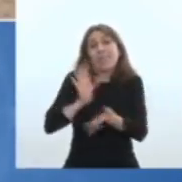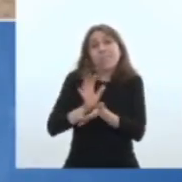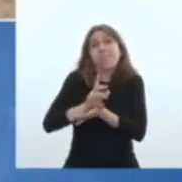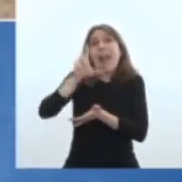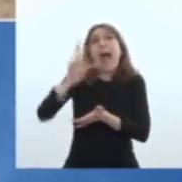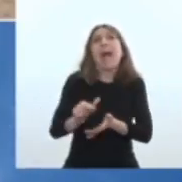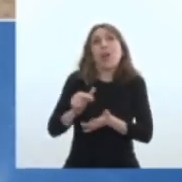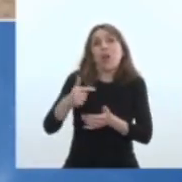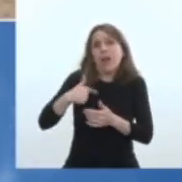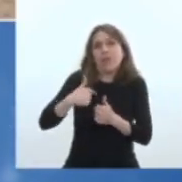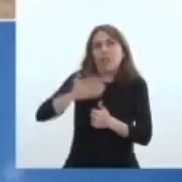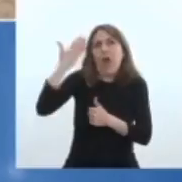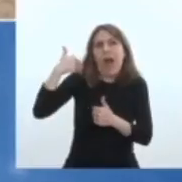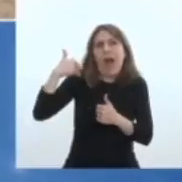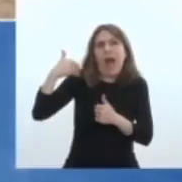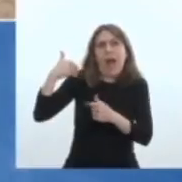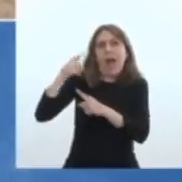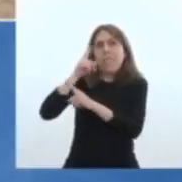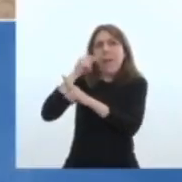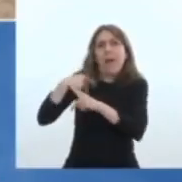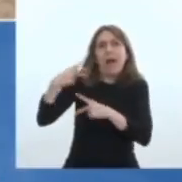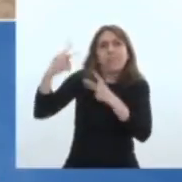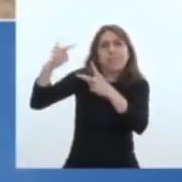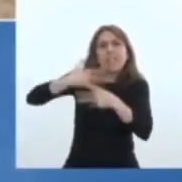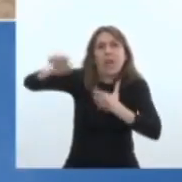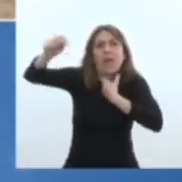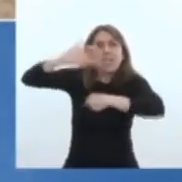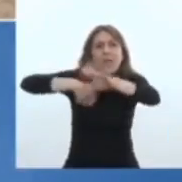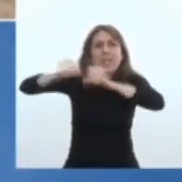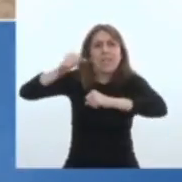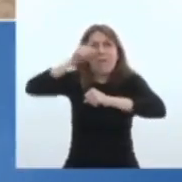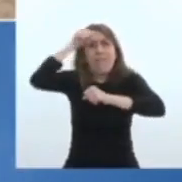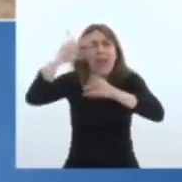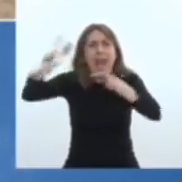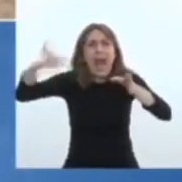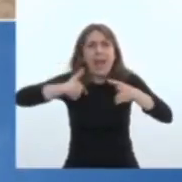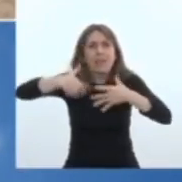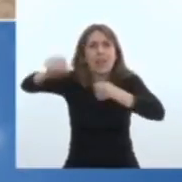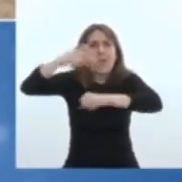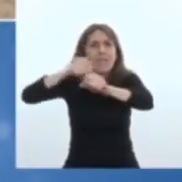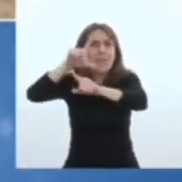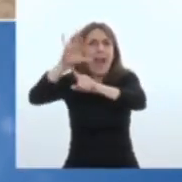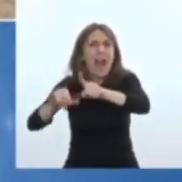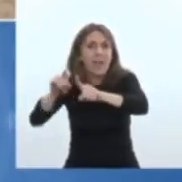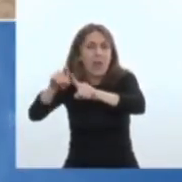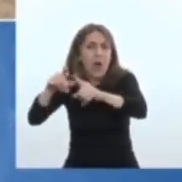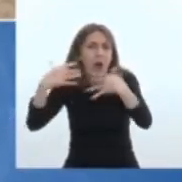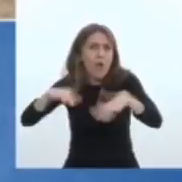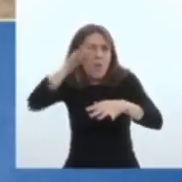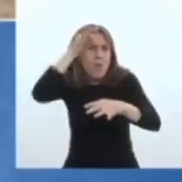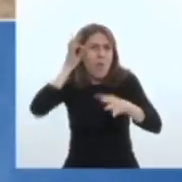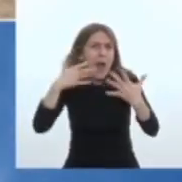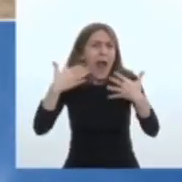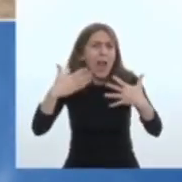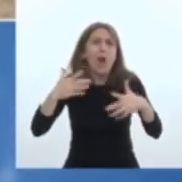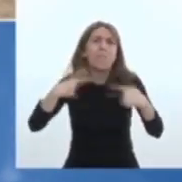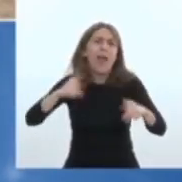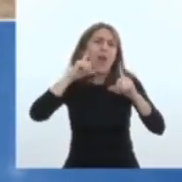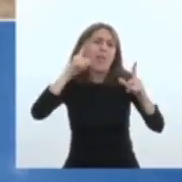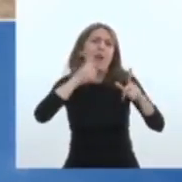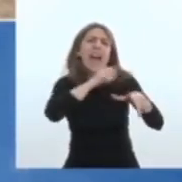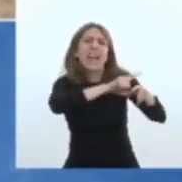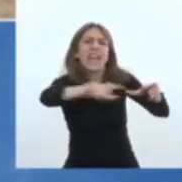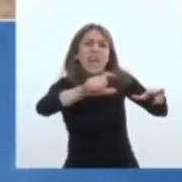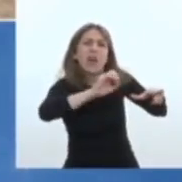a la rioja y nos condenaba a calores terribles pero aún a pesar de todo eso disfrutado del río miranda de ver el famatina